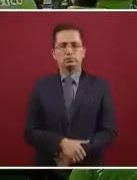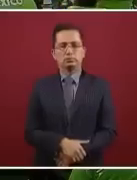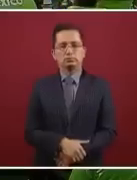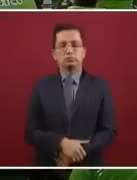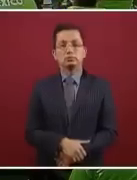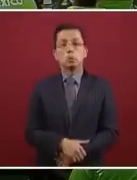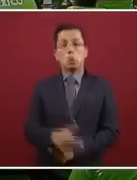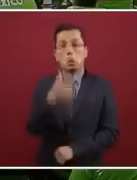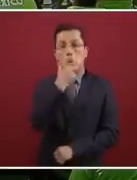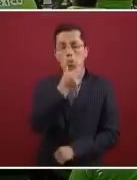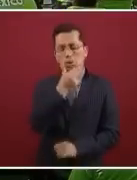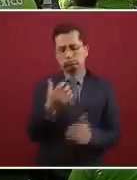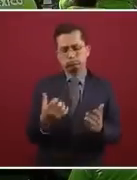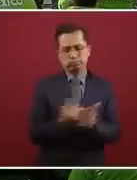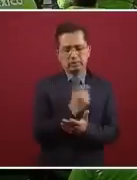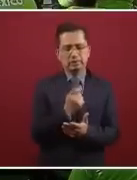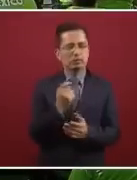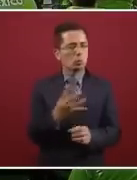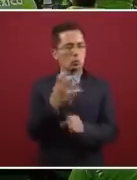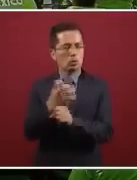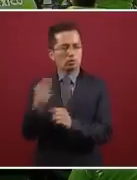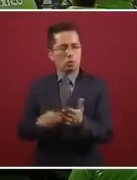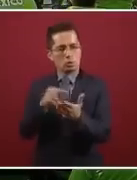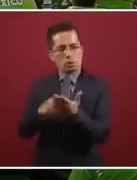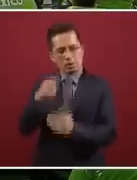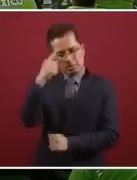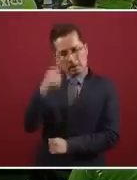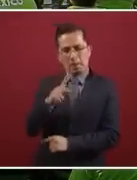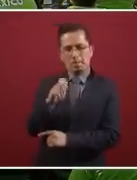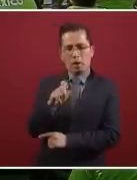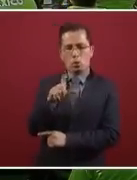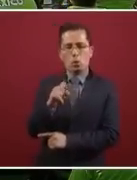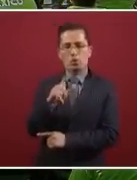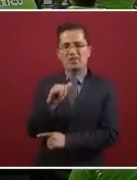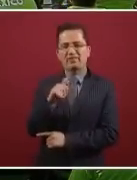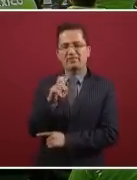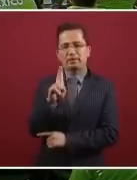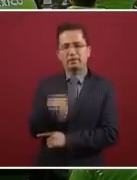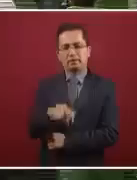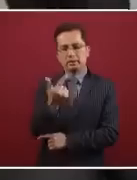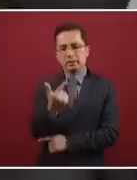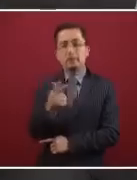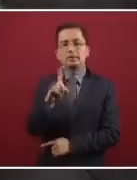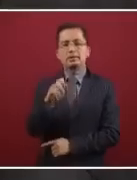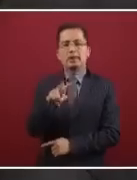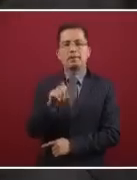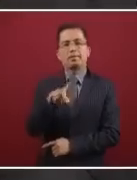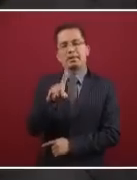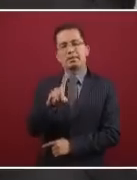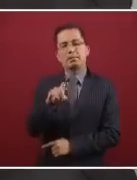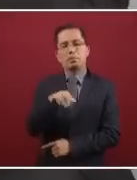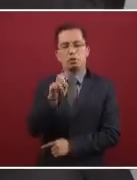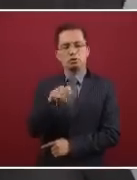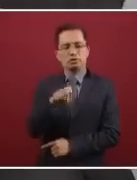Y el ganador del cuarto lugar en la disciplina de powerlifting, David Montiel Caballero.